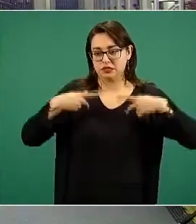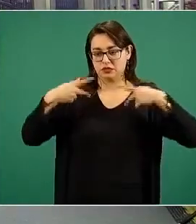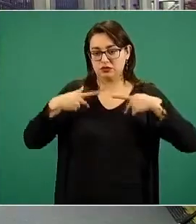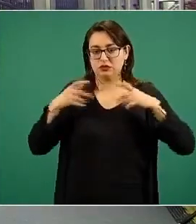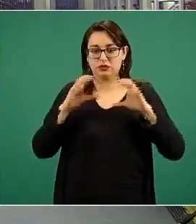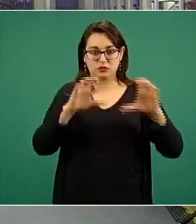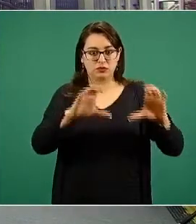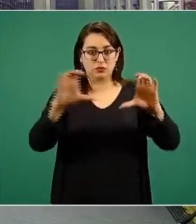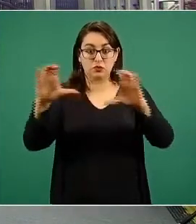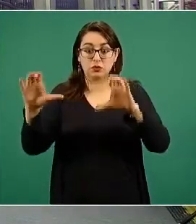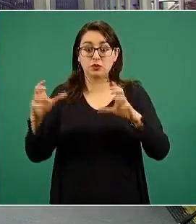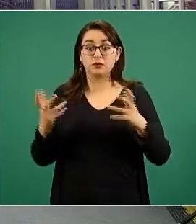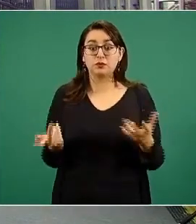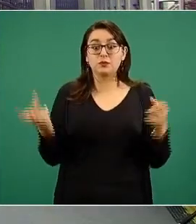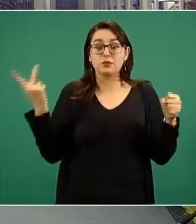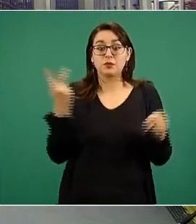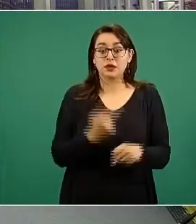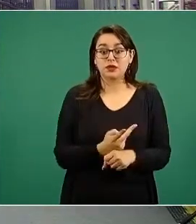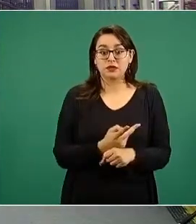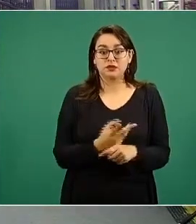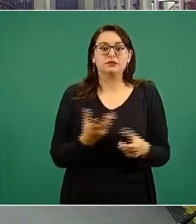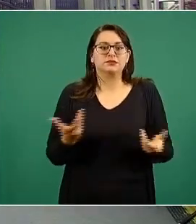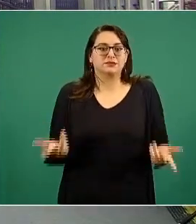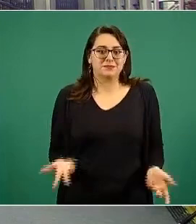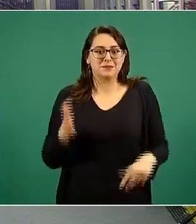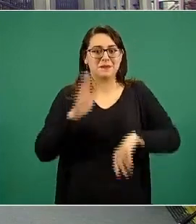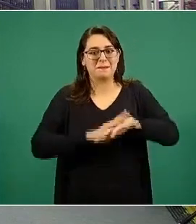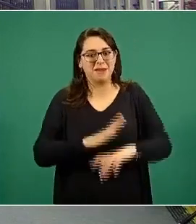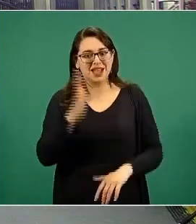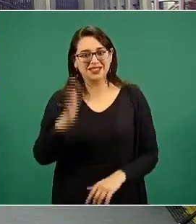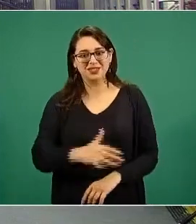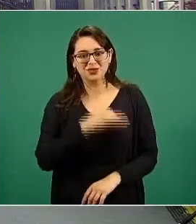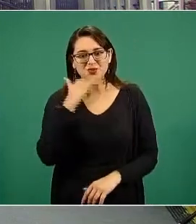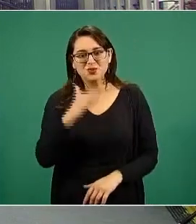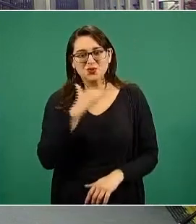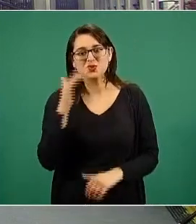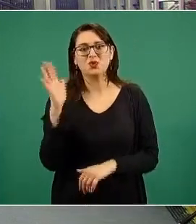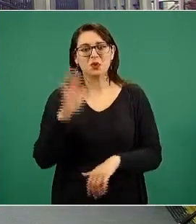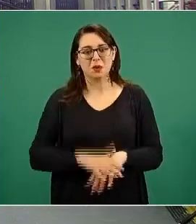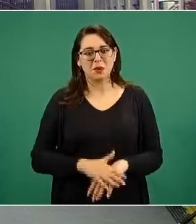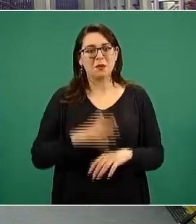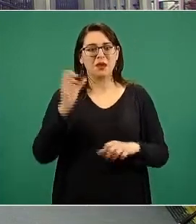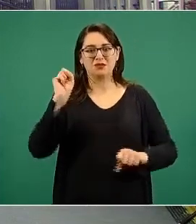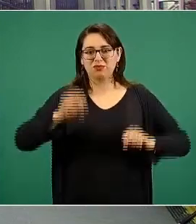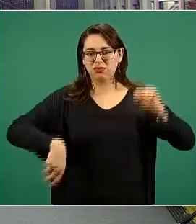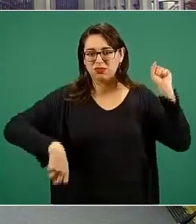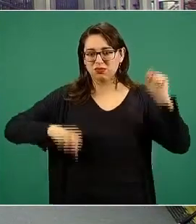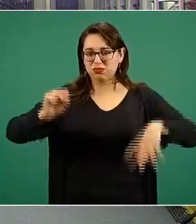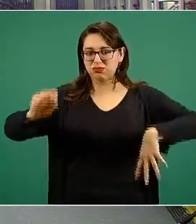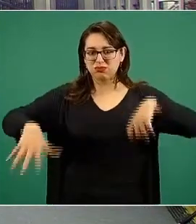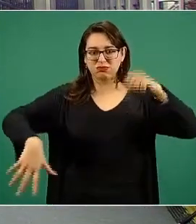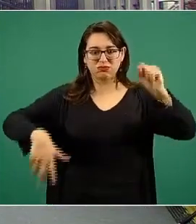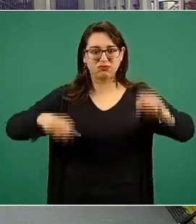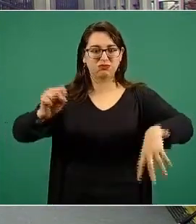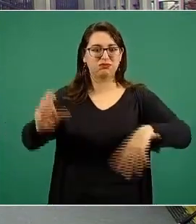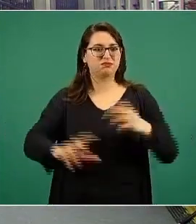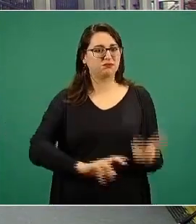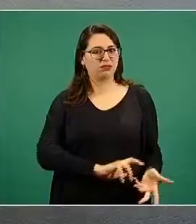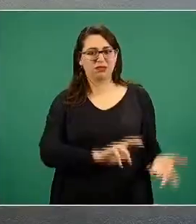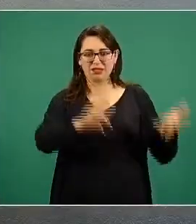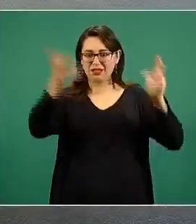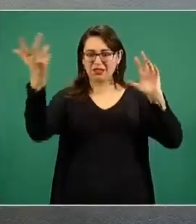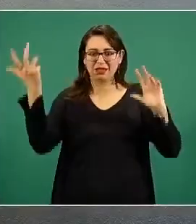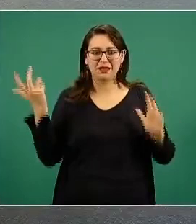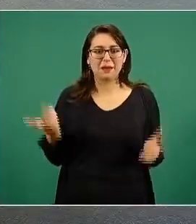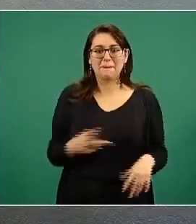pandemia ha generado muchísimos más desechos que antes en la historia, ¿no? Entonces, ¿cómo hacer que esta emergencia sanitaria no se convierta o no apoquine